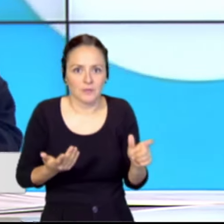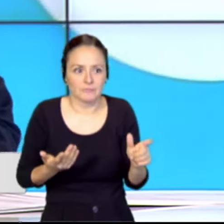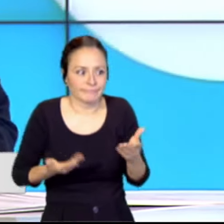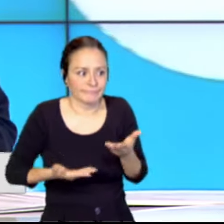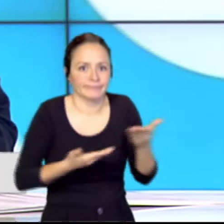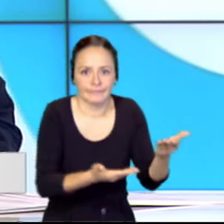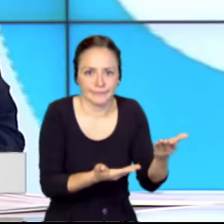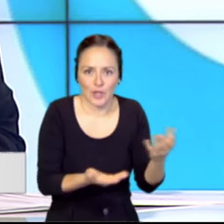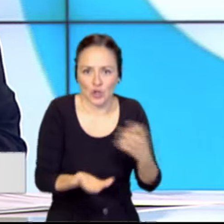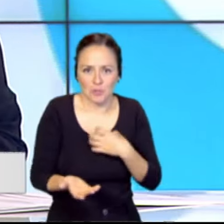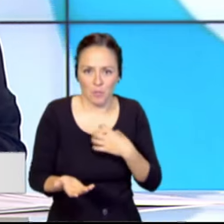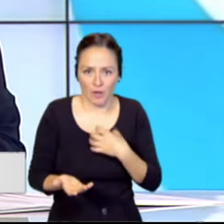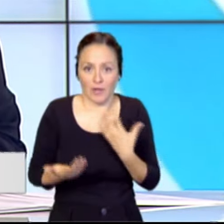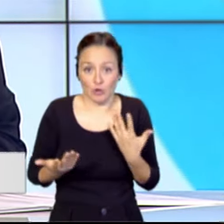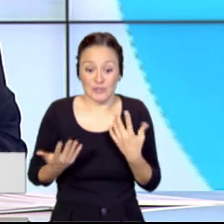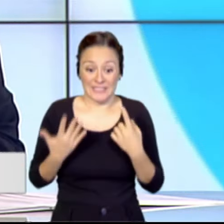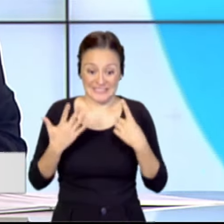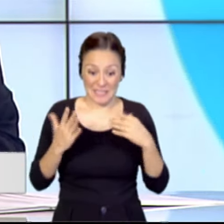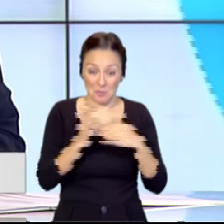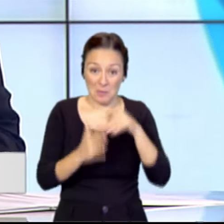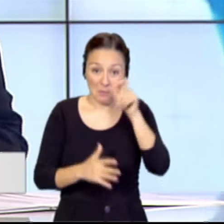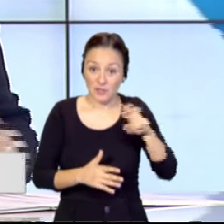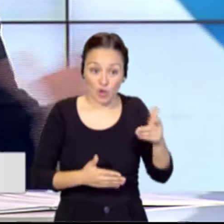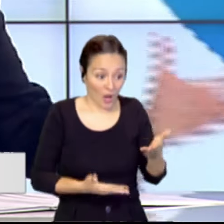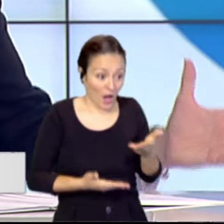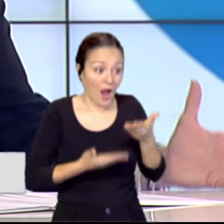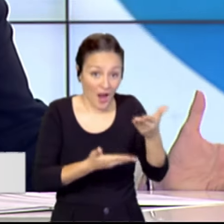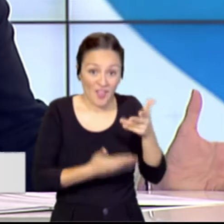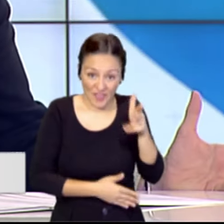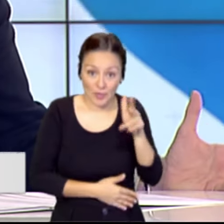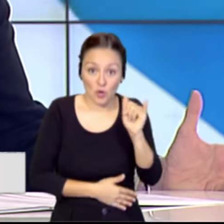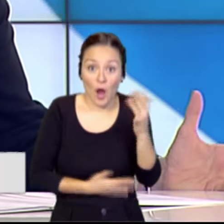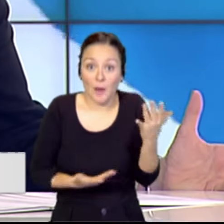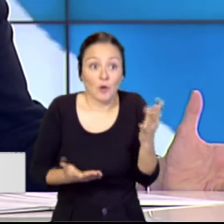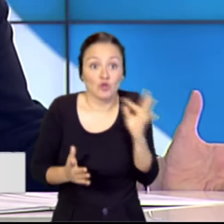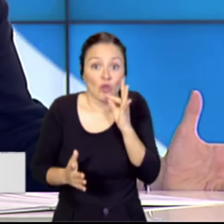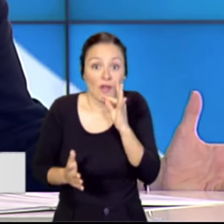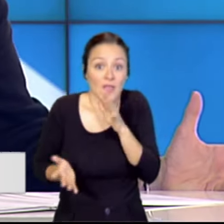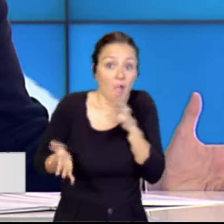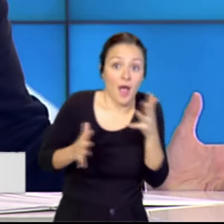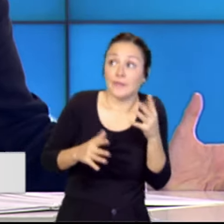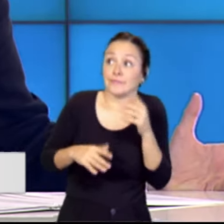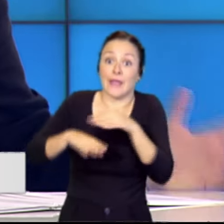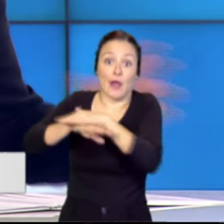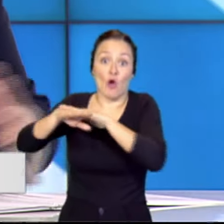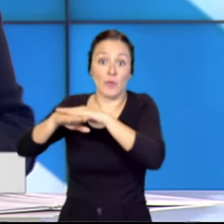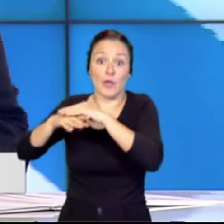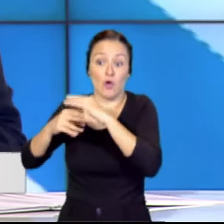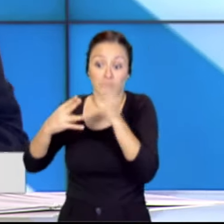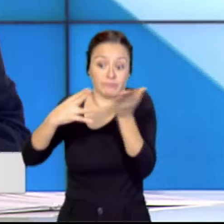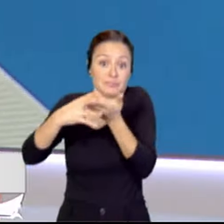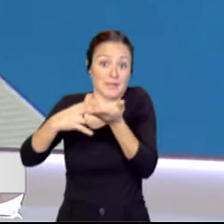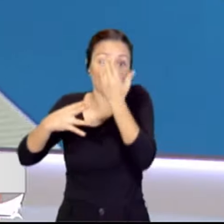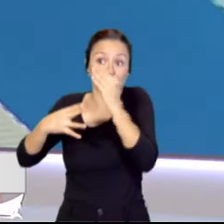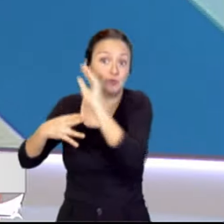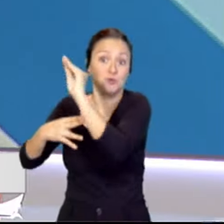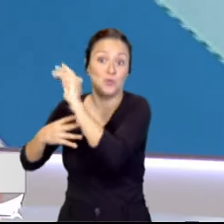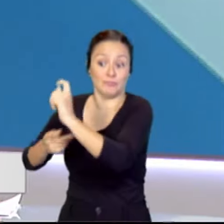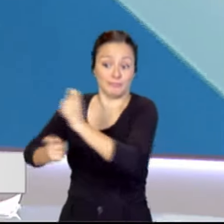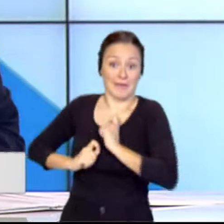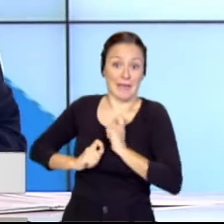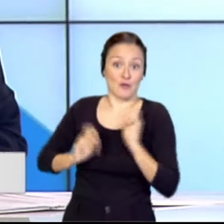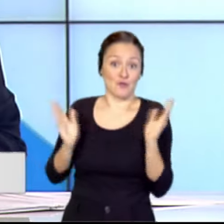6,000 prestaciones eh que no son efectivas evidentemente no recibimos eh dinero de financiación entonces lo que se trata es